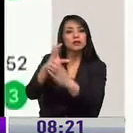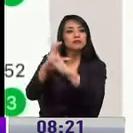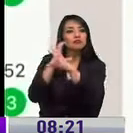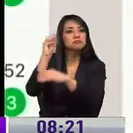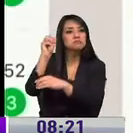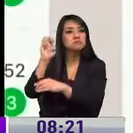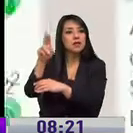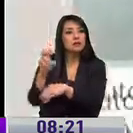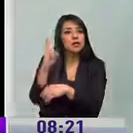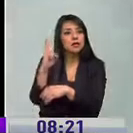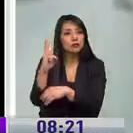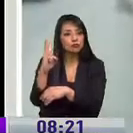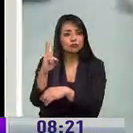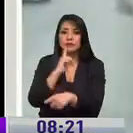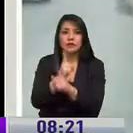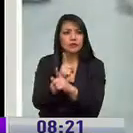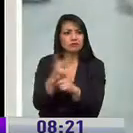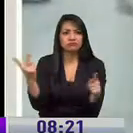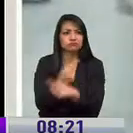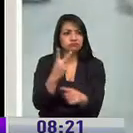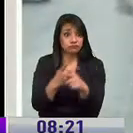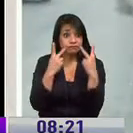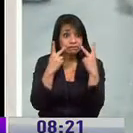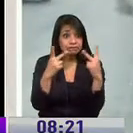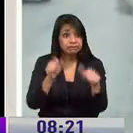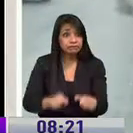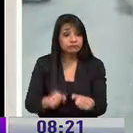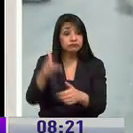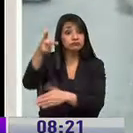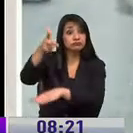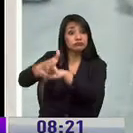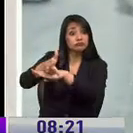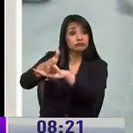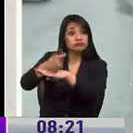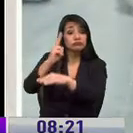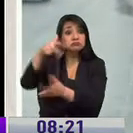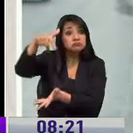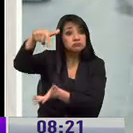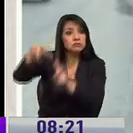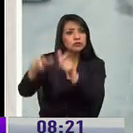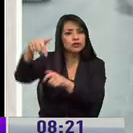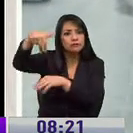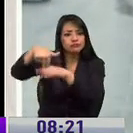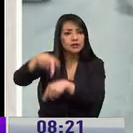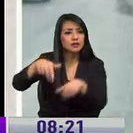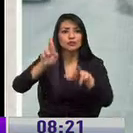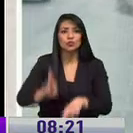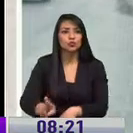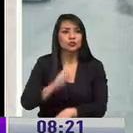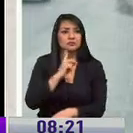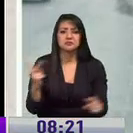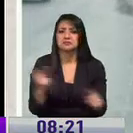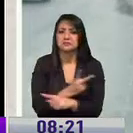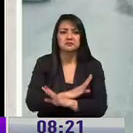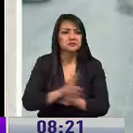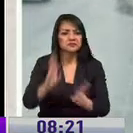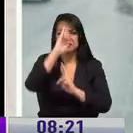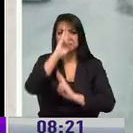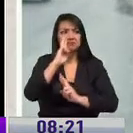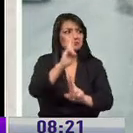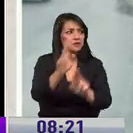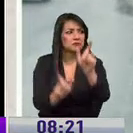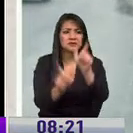delincuencia capea. Es que, miren ustedes, parada de buses, mira dónde están los... Es que aquí en el sur, sobre todo, hay un irrespeto a